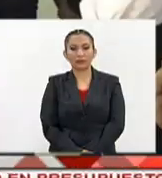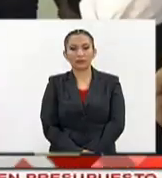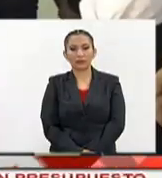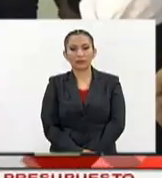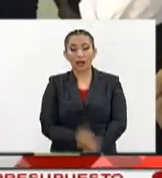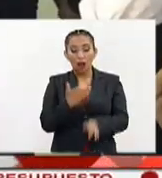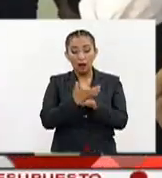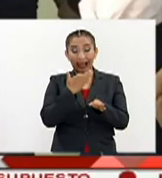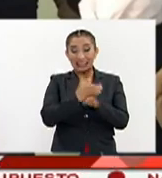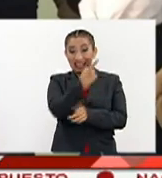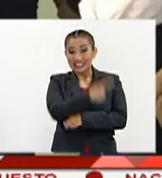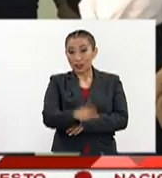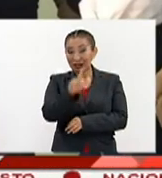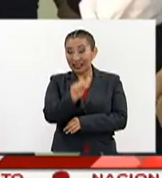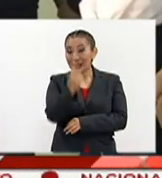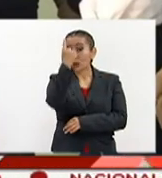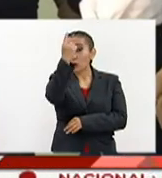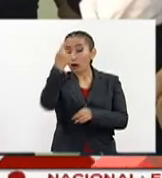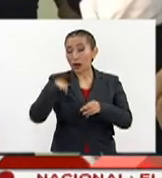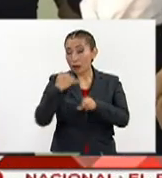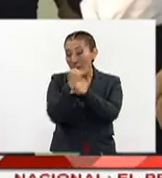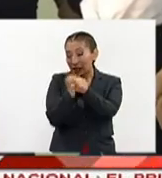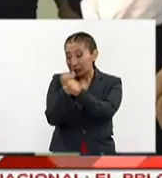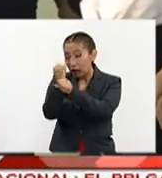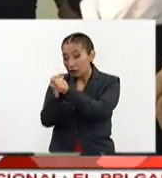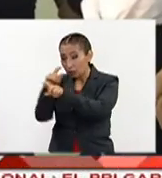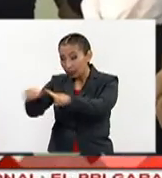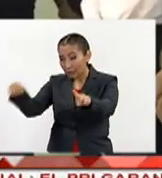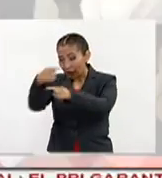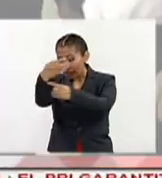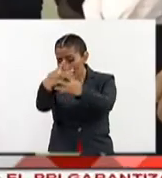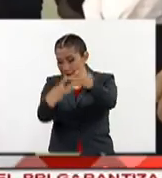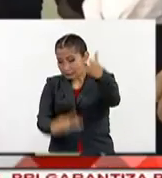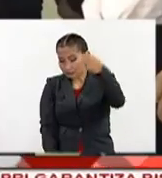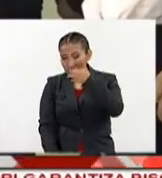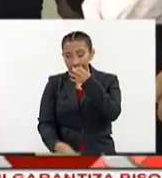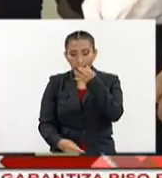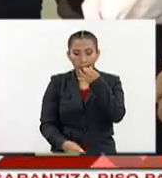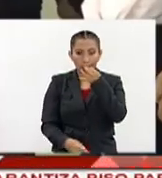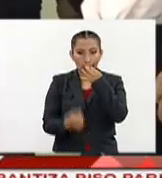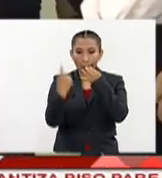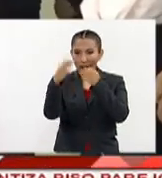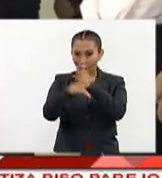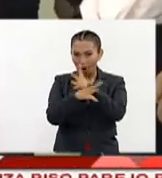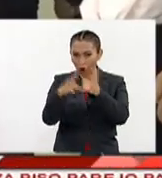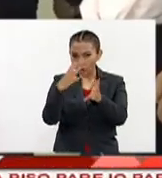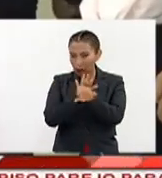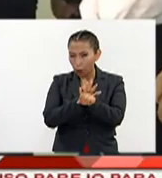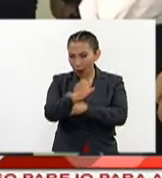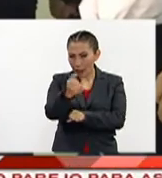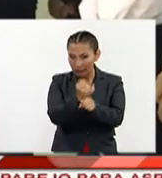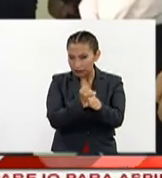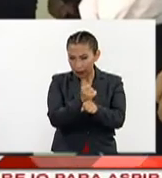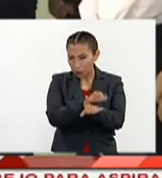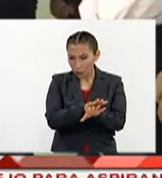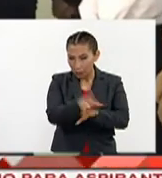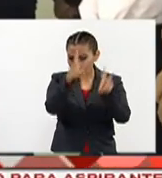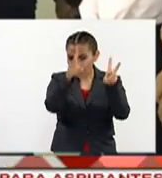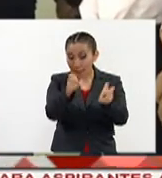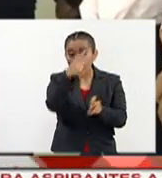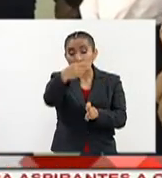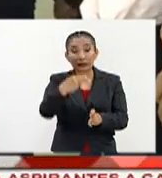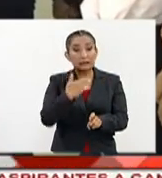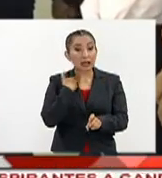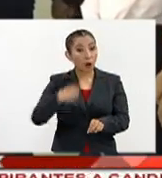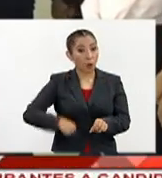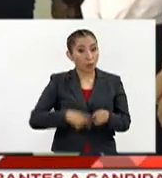Hasta la fecha tenemos 171 carpetas de investigación iniciadas. Entre los delitos que se están investigando está